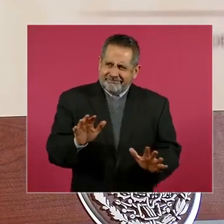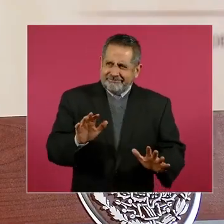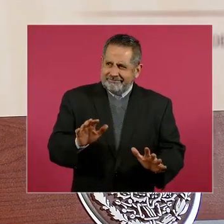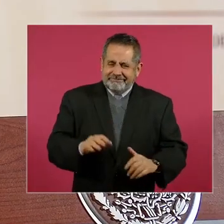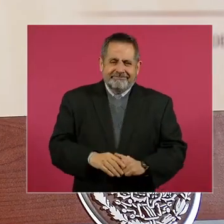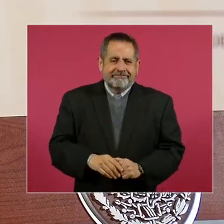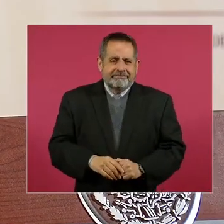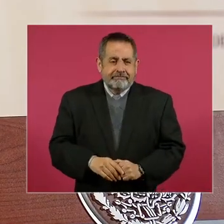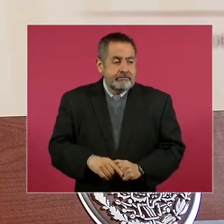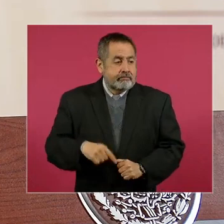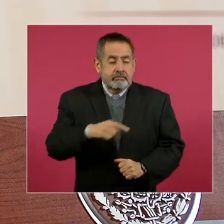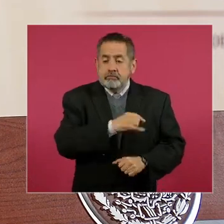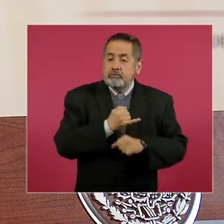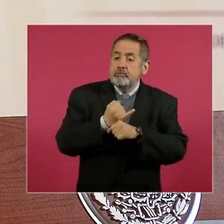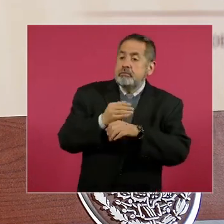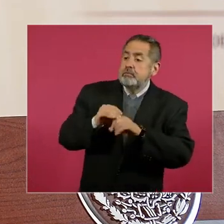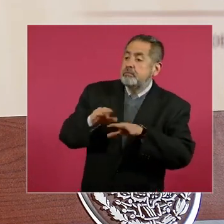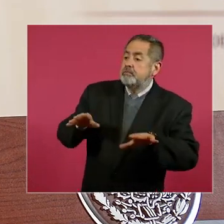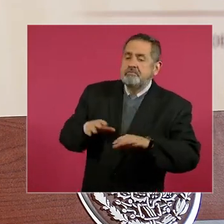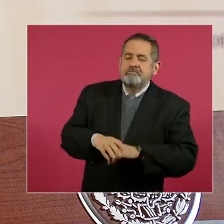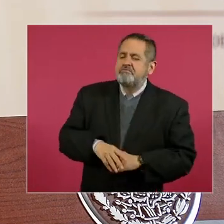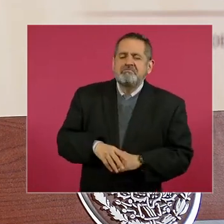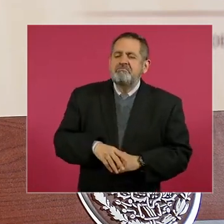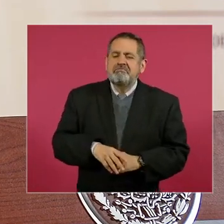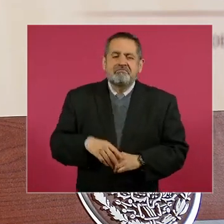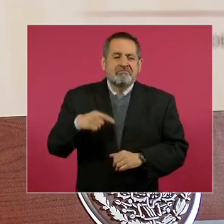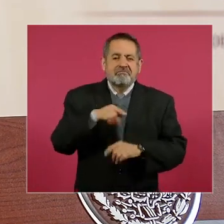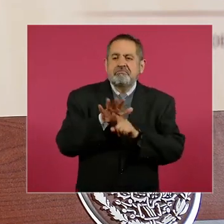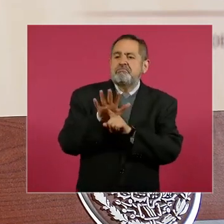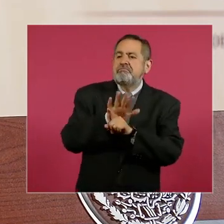pues ya no son medios de información, sino son medios de manipulación,